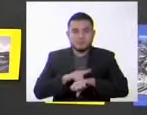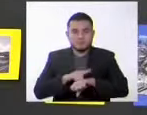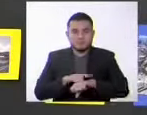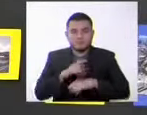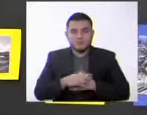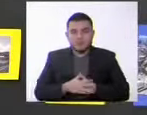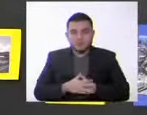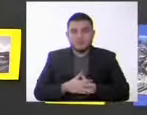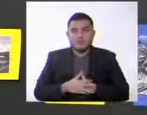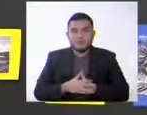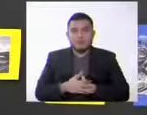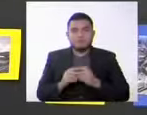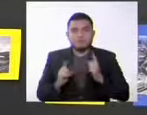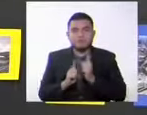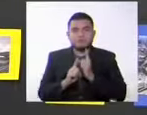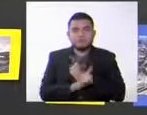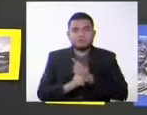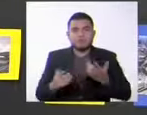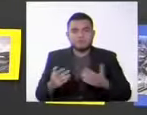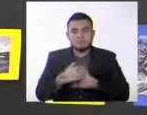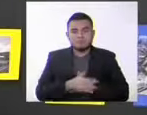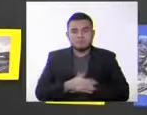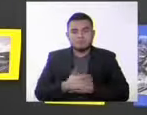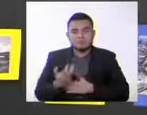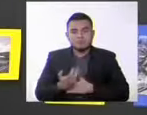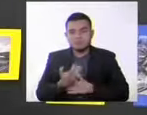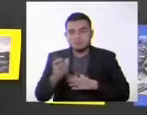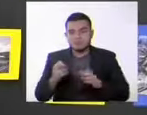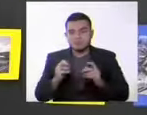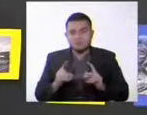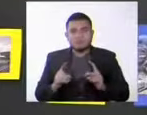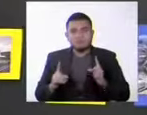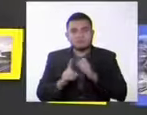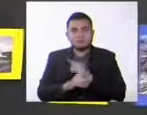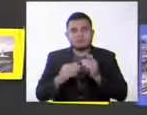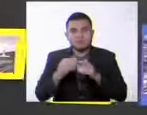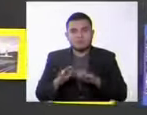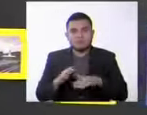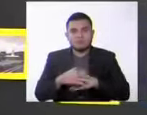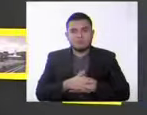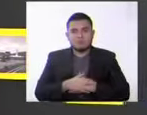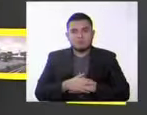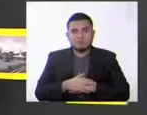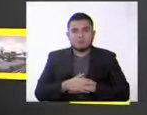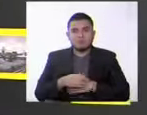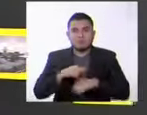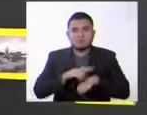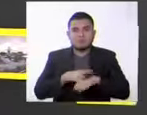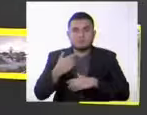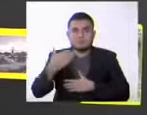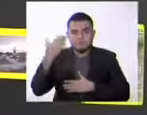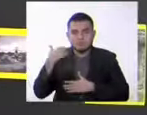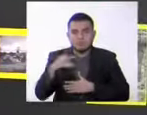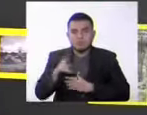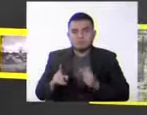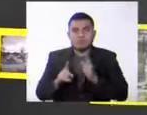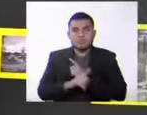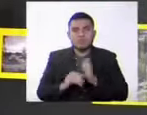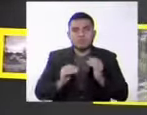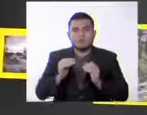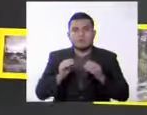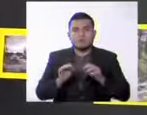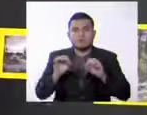han transformado, en todo caso son diferentes a como eran en el pasado. Esos cambios también pueden